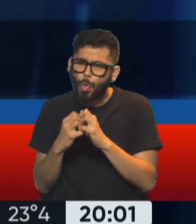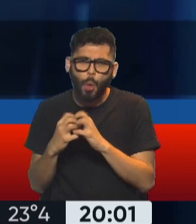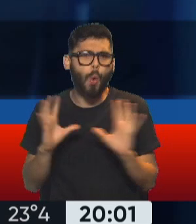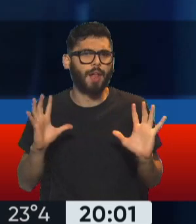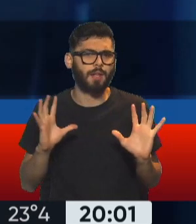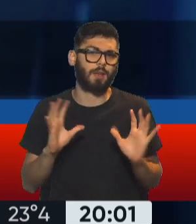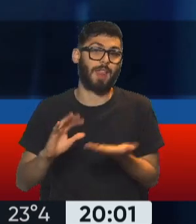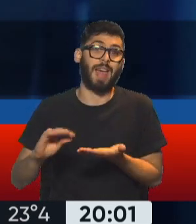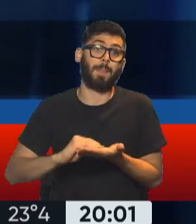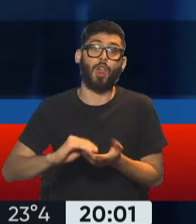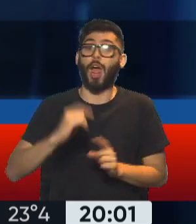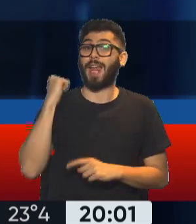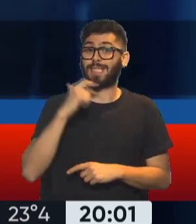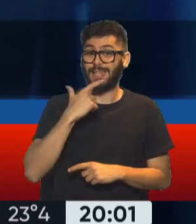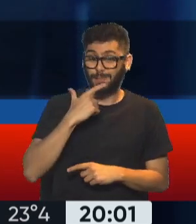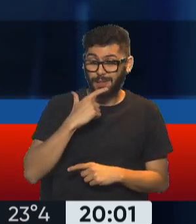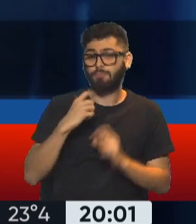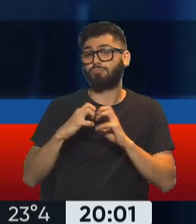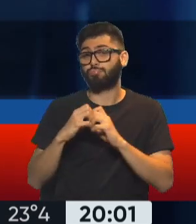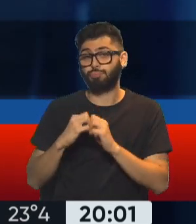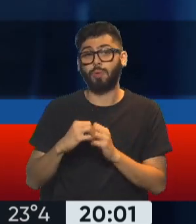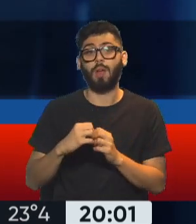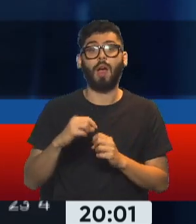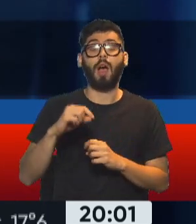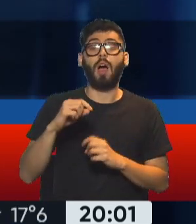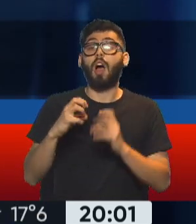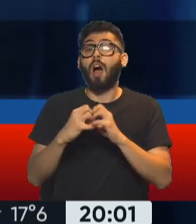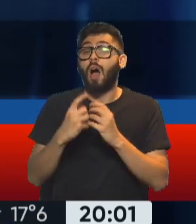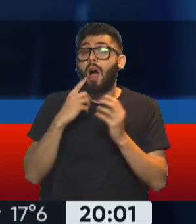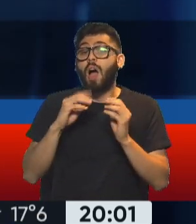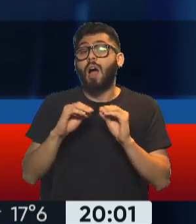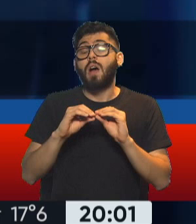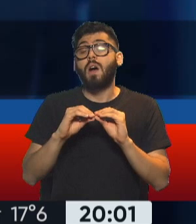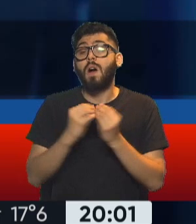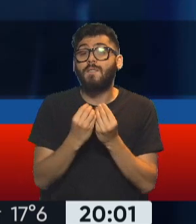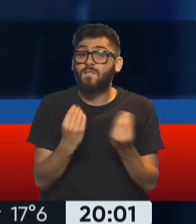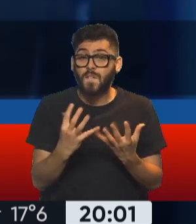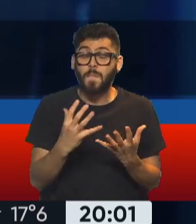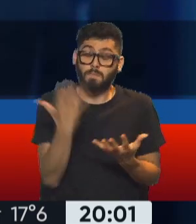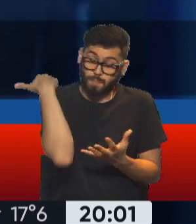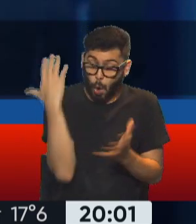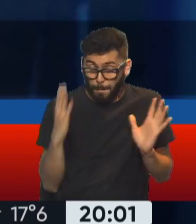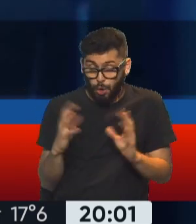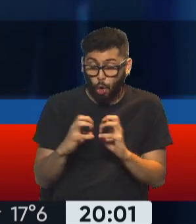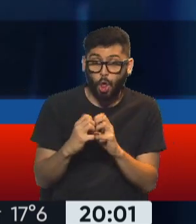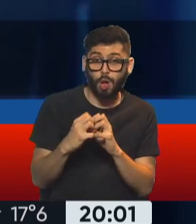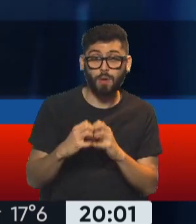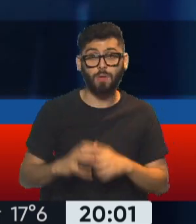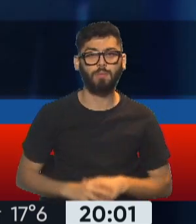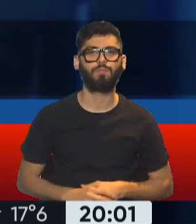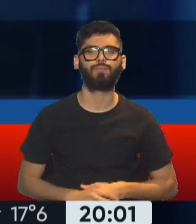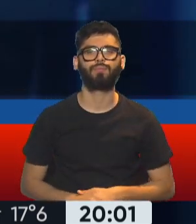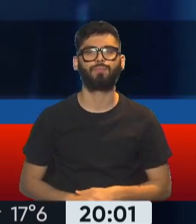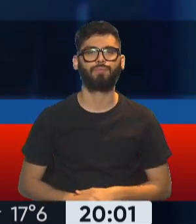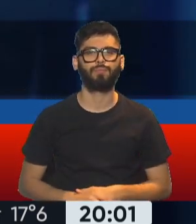September, and what the discussion indicated was that at that point when we had